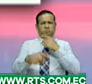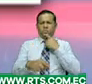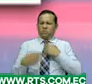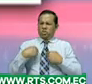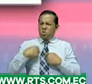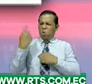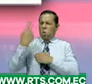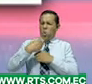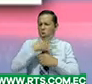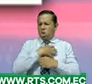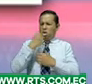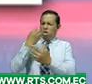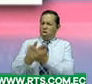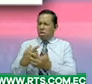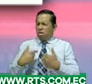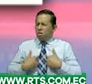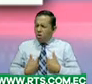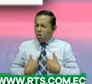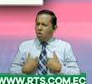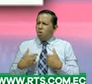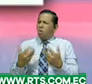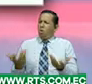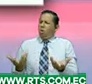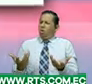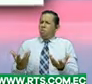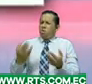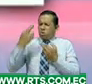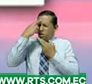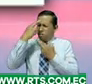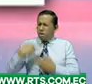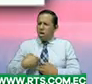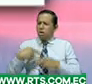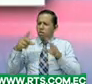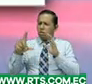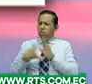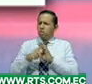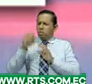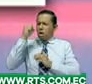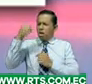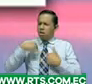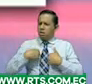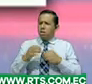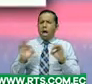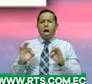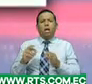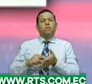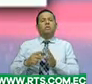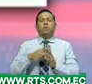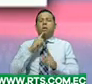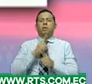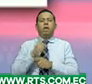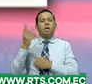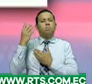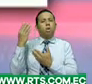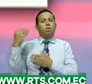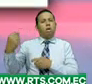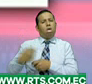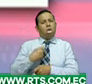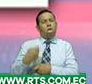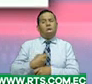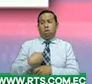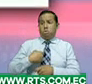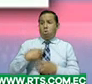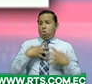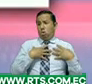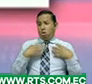por Fiscalía es absolutamente injusta y demuestra que esto es un caso de persecución política. Si debo ir a prisión por